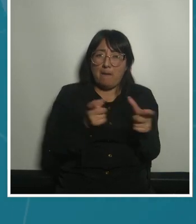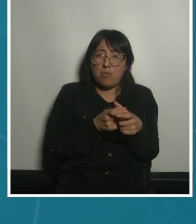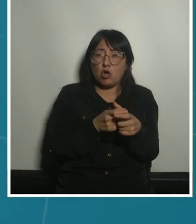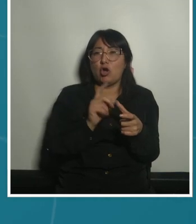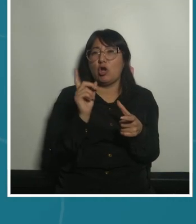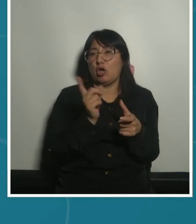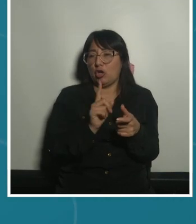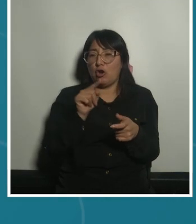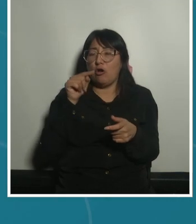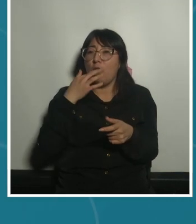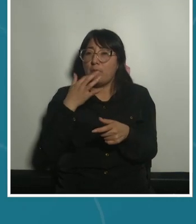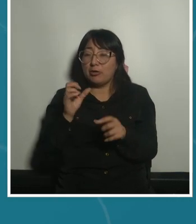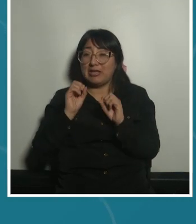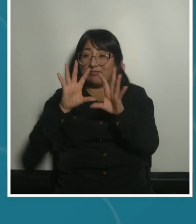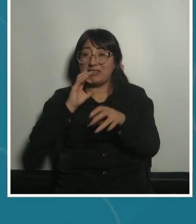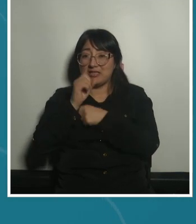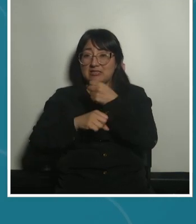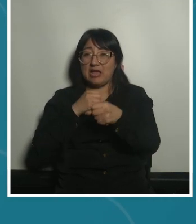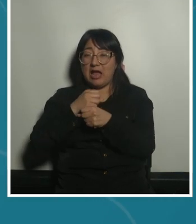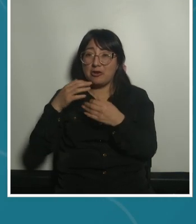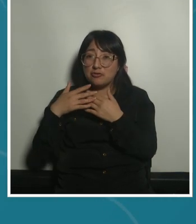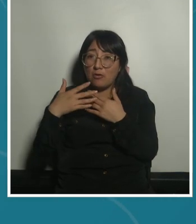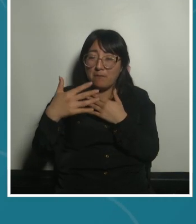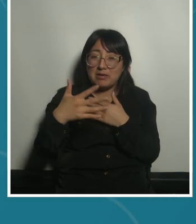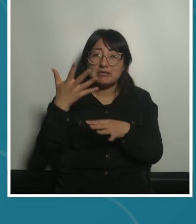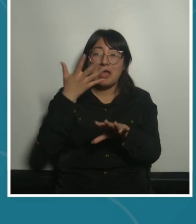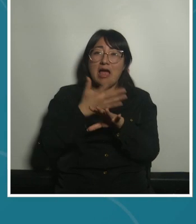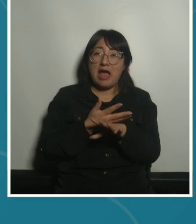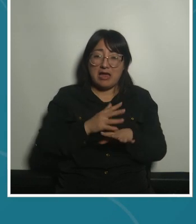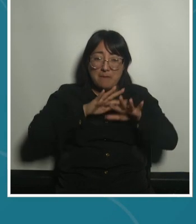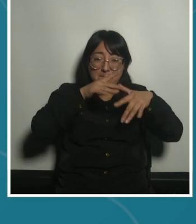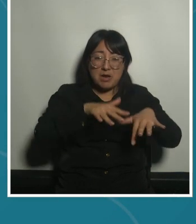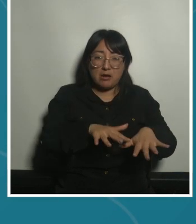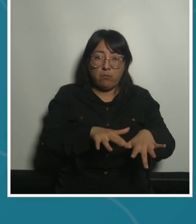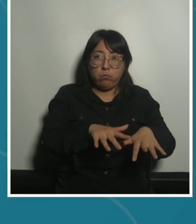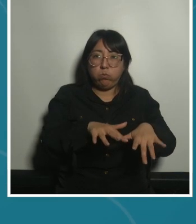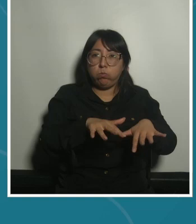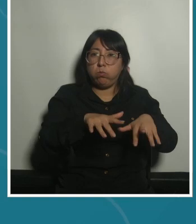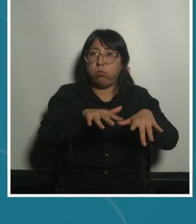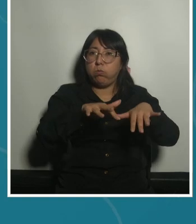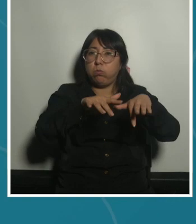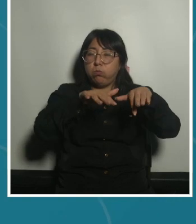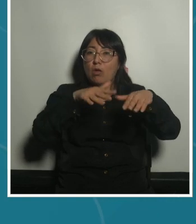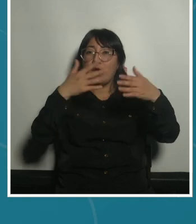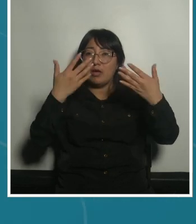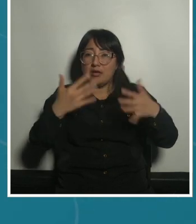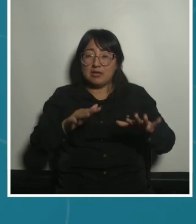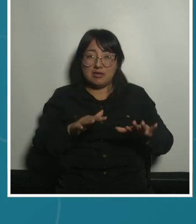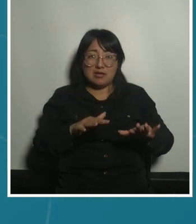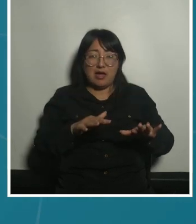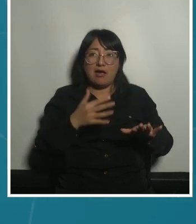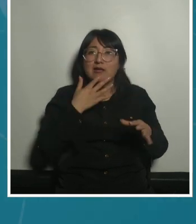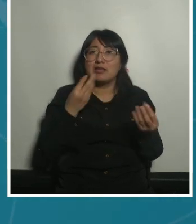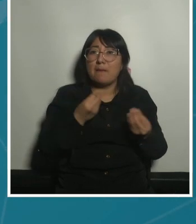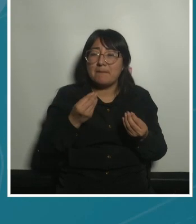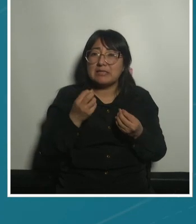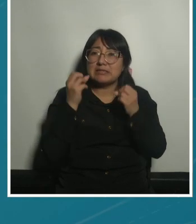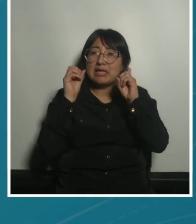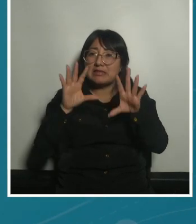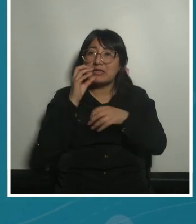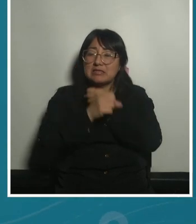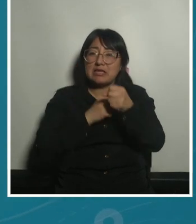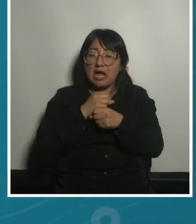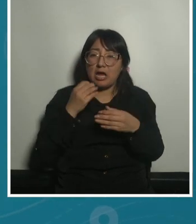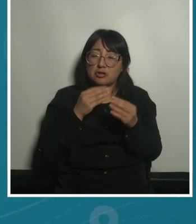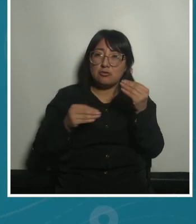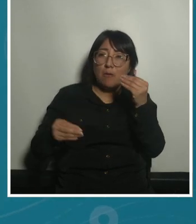¿Por qué? Porque en 10 años más vamos a tener el aumento del nivel del mar. Y si estamos apenas con la erosión costera, ¿qué vamos a esperar en 10 años más con un